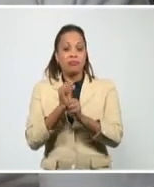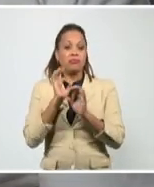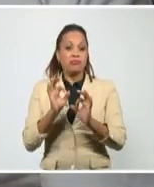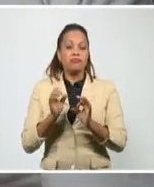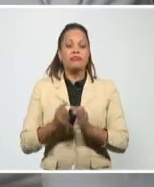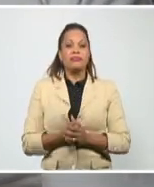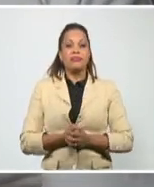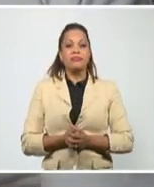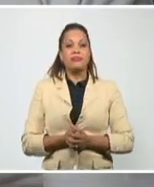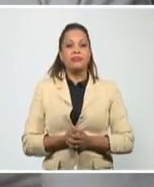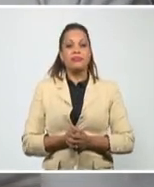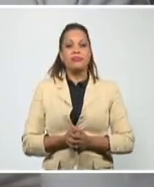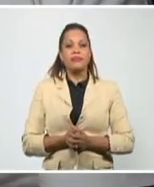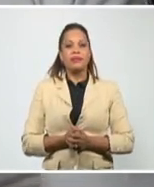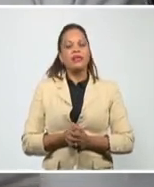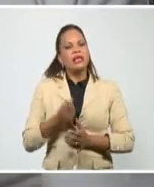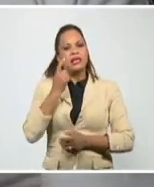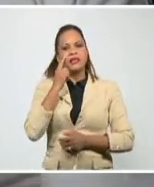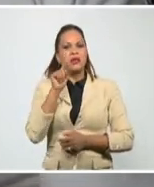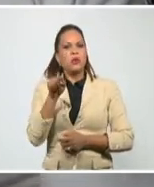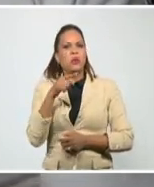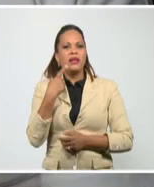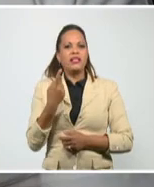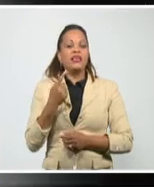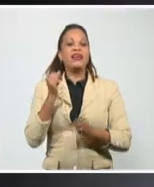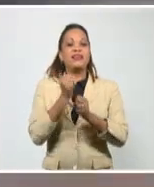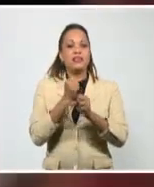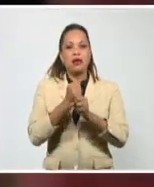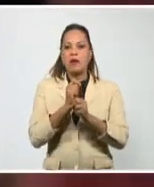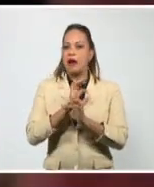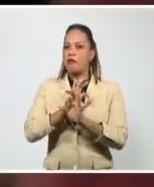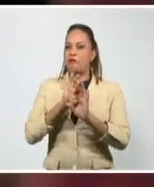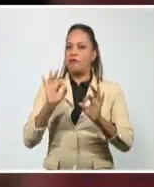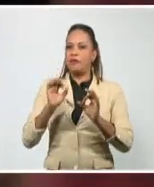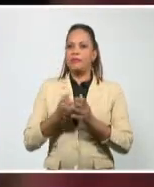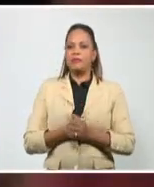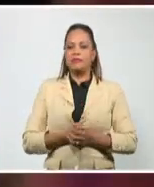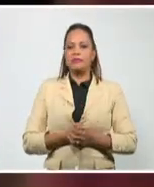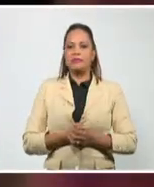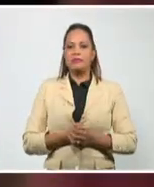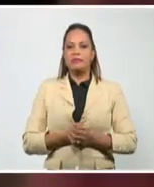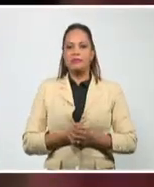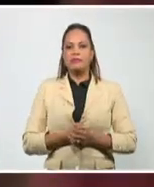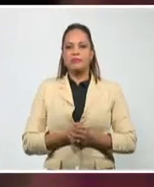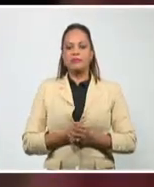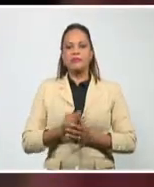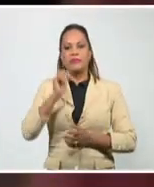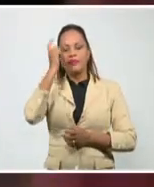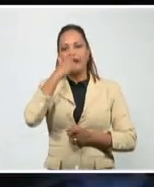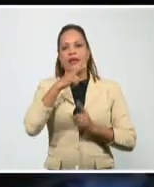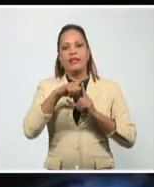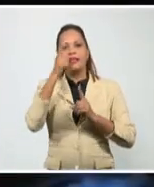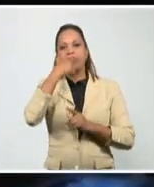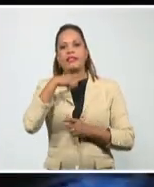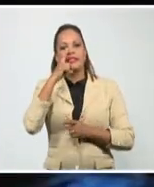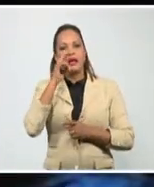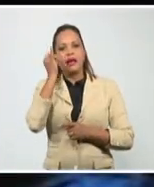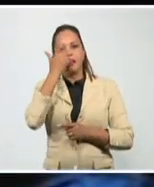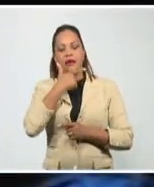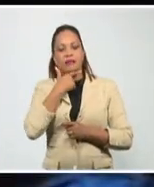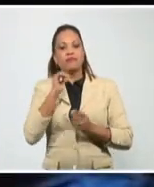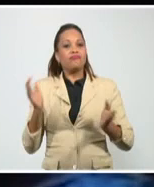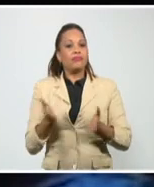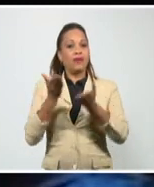conceptuales, y se dieron cuenta y empezaron a trabajarla muy finamente. Bruguera ascendió desde finales de los 90 a los